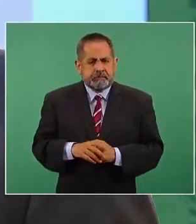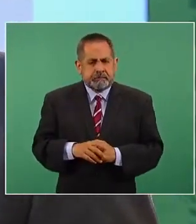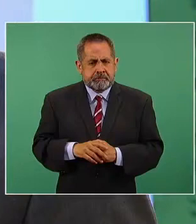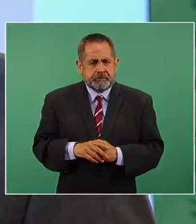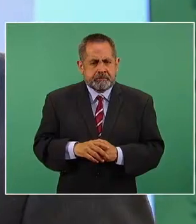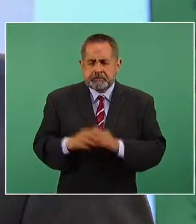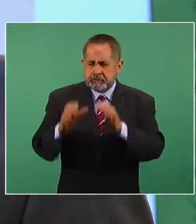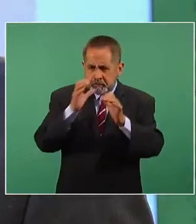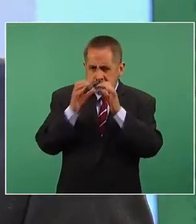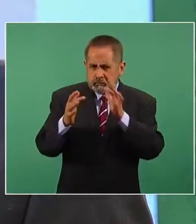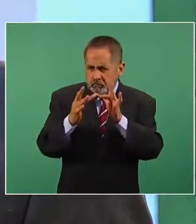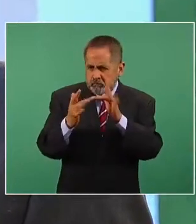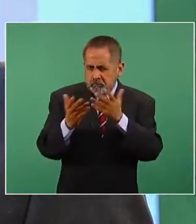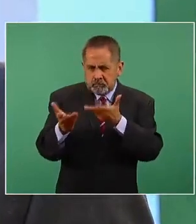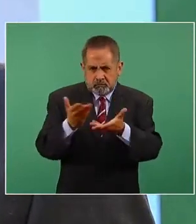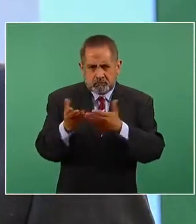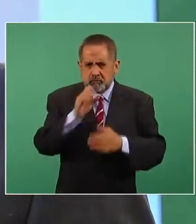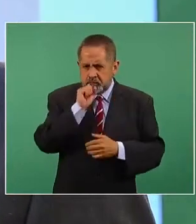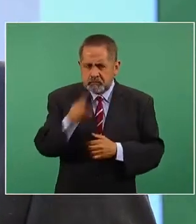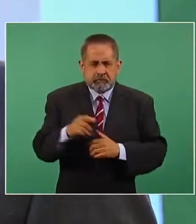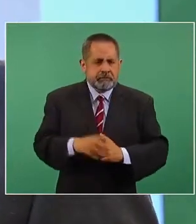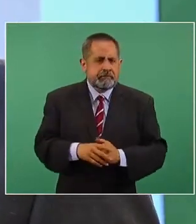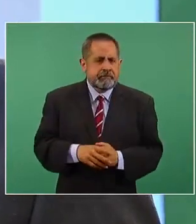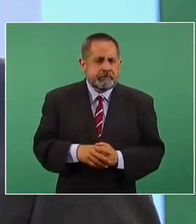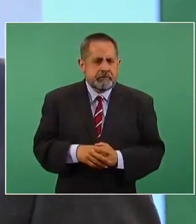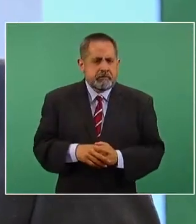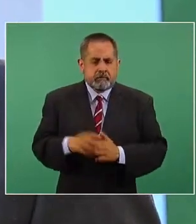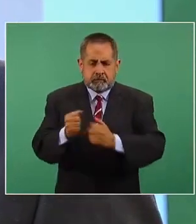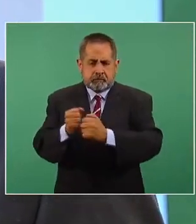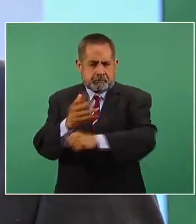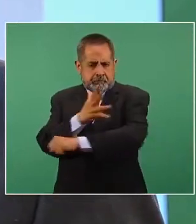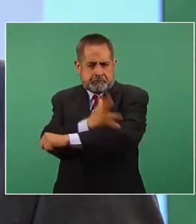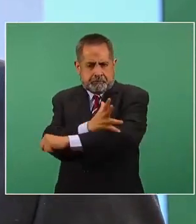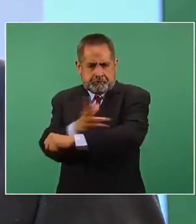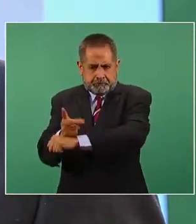que haya también de honestidad